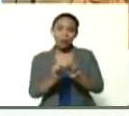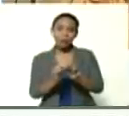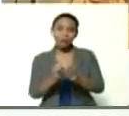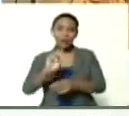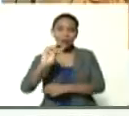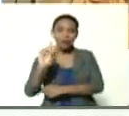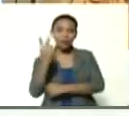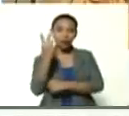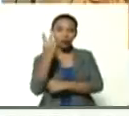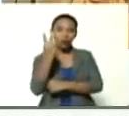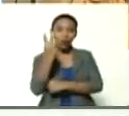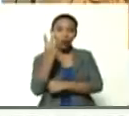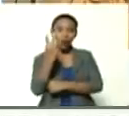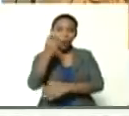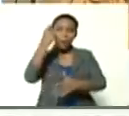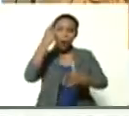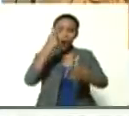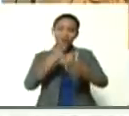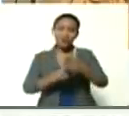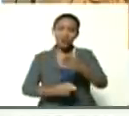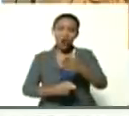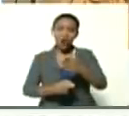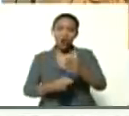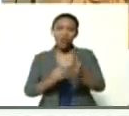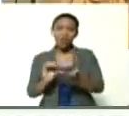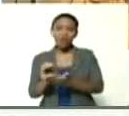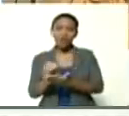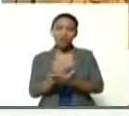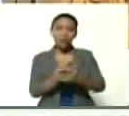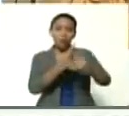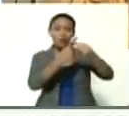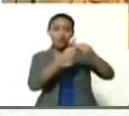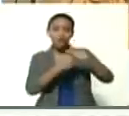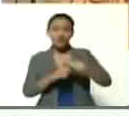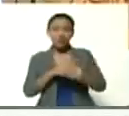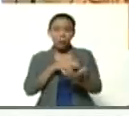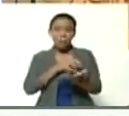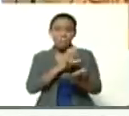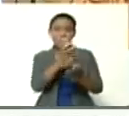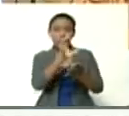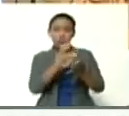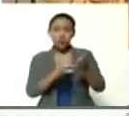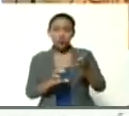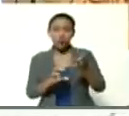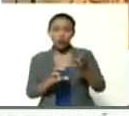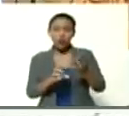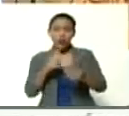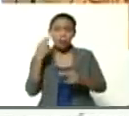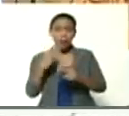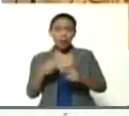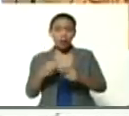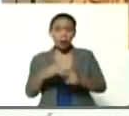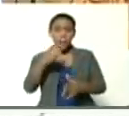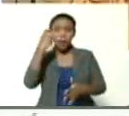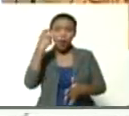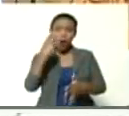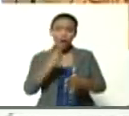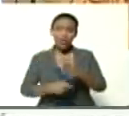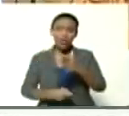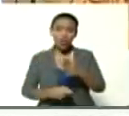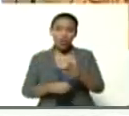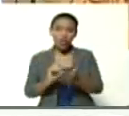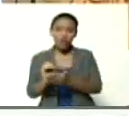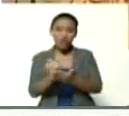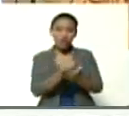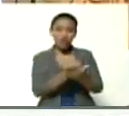Segundo, la prohibición de reclasificar el riesgo crediticio. La prohibición de